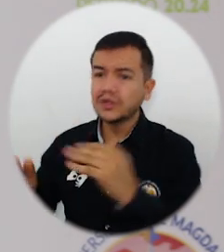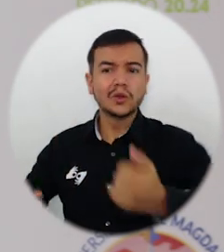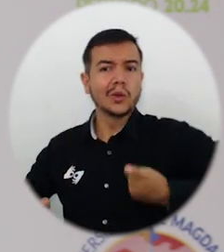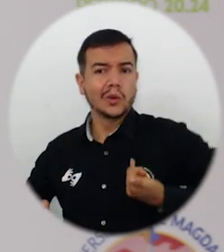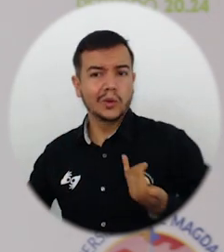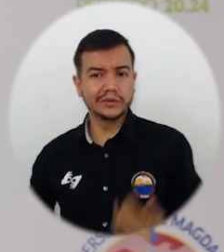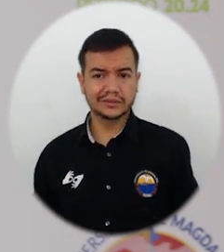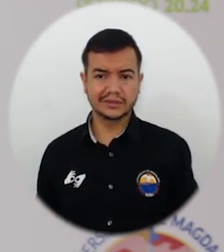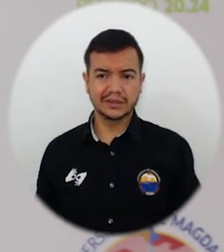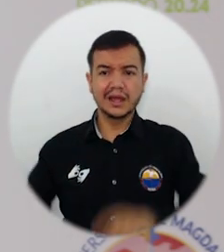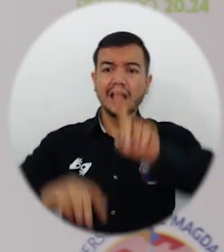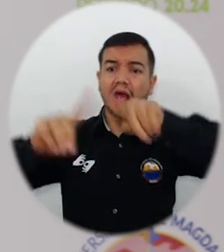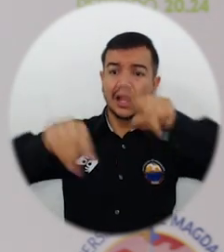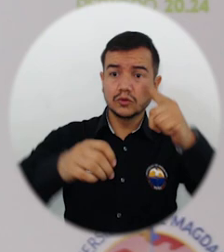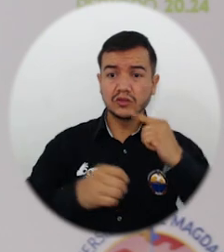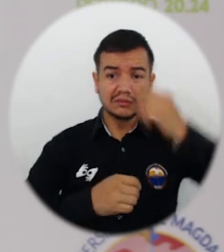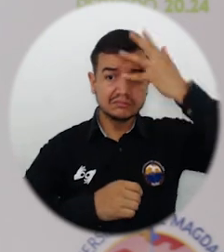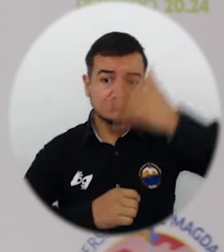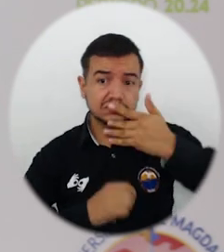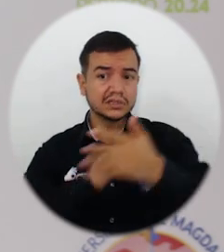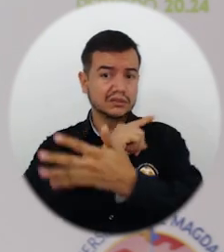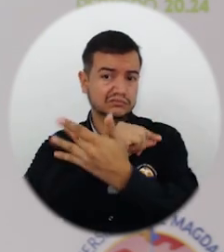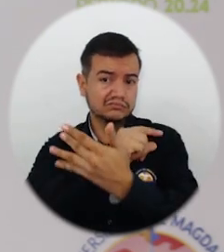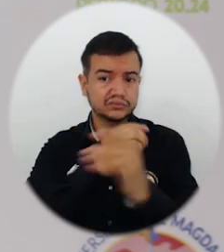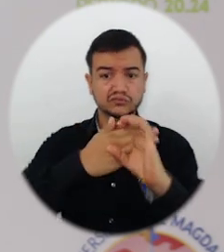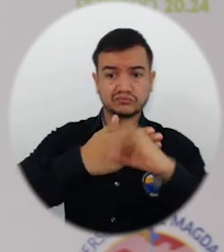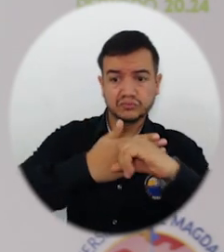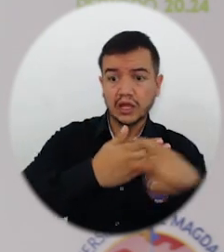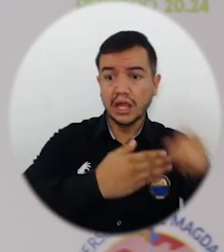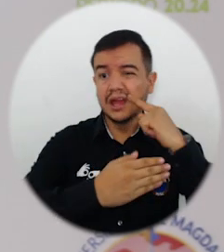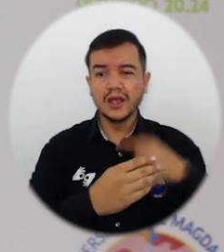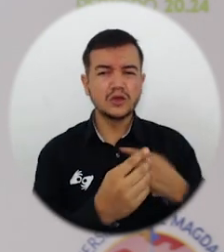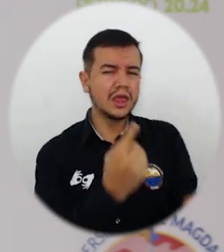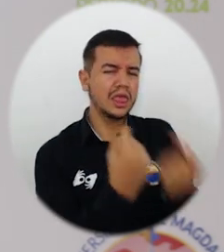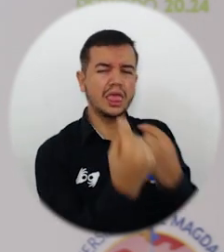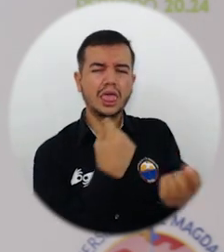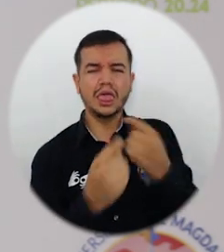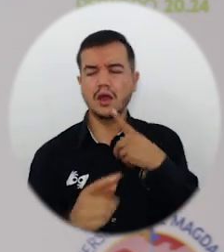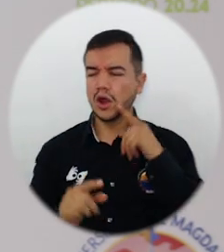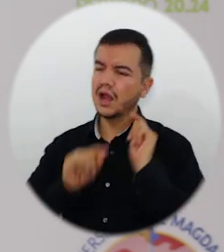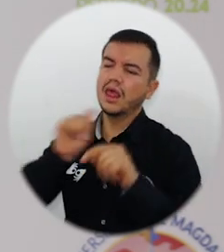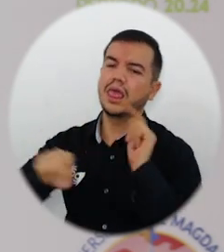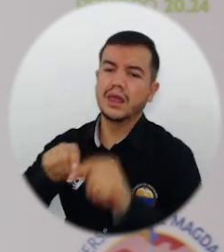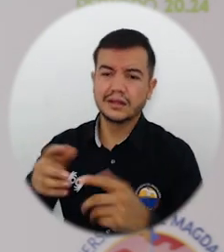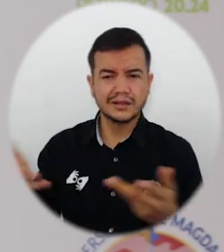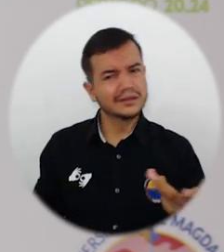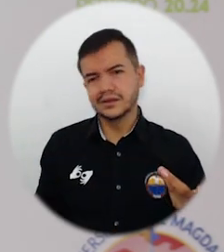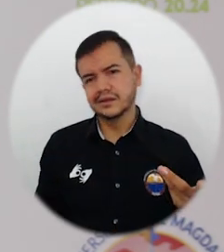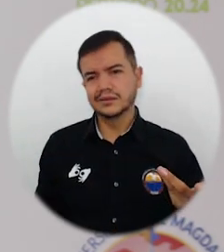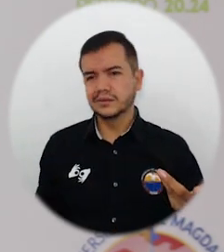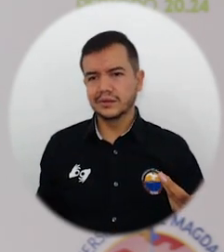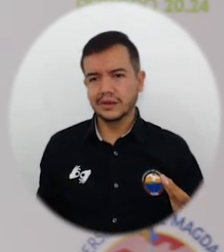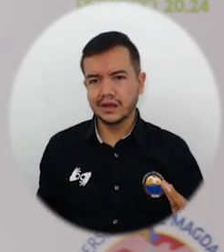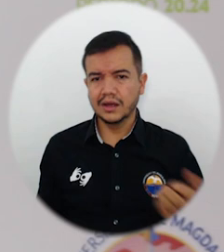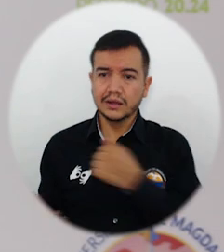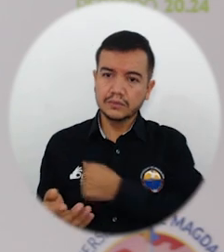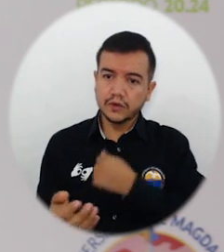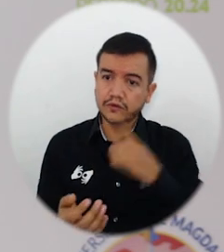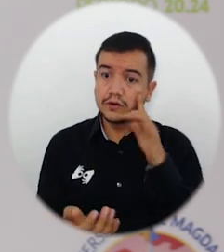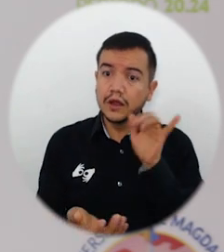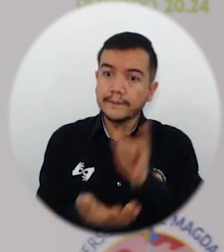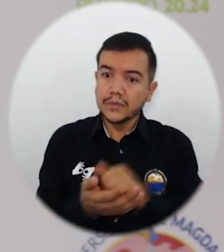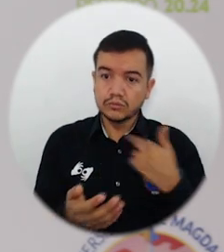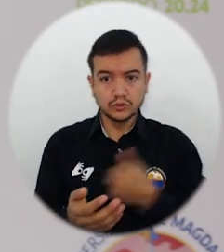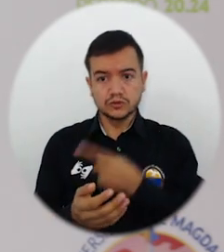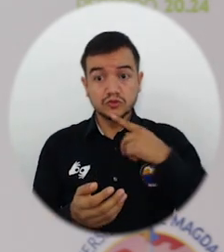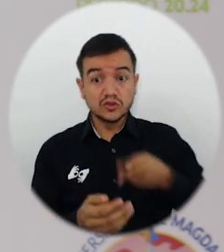de nuestros jóvenes no es política en lo absoluto. La negativa a aportar eso que llaman que es plata de bolsillo y dar la matrícula cero total para ser coherente